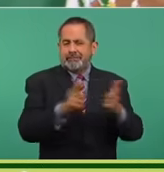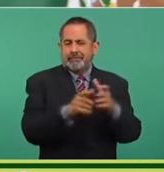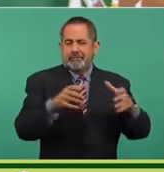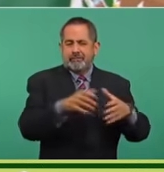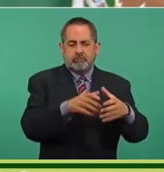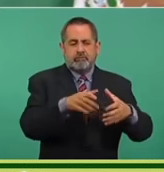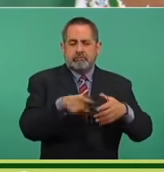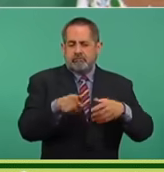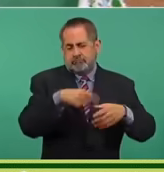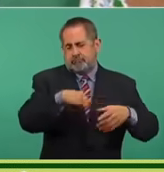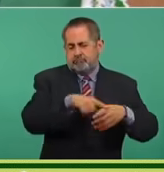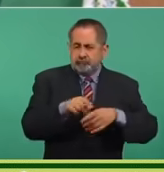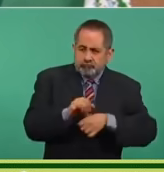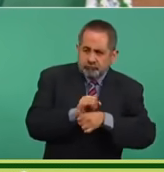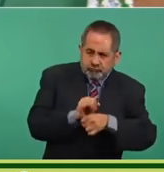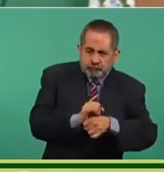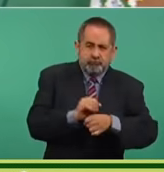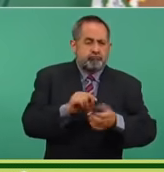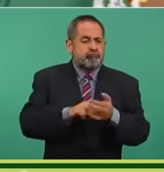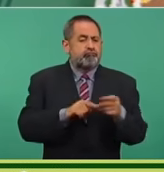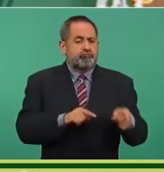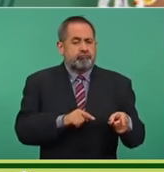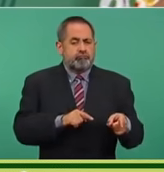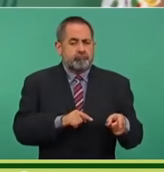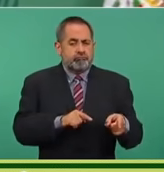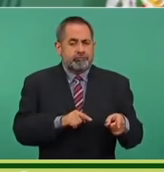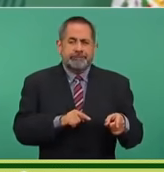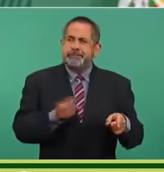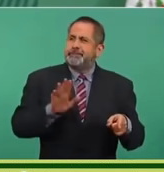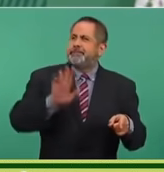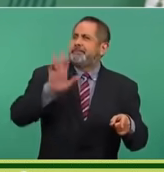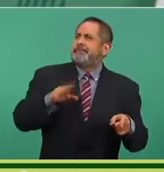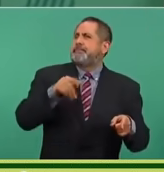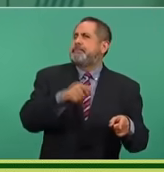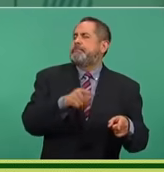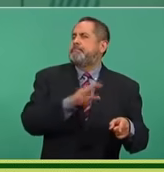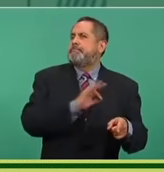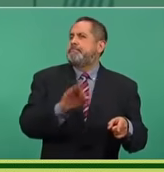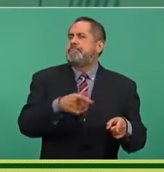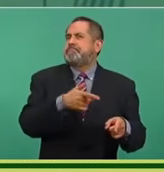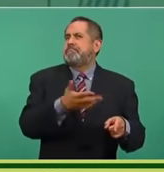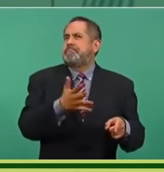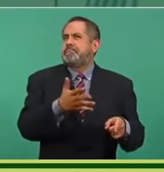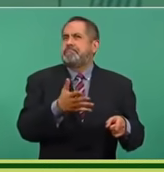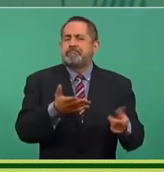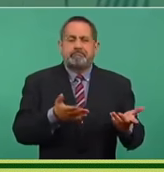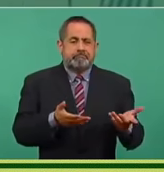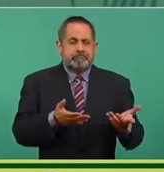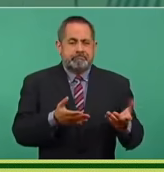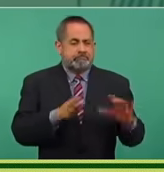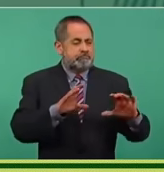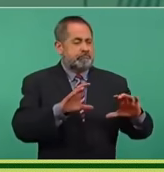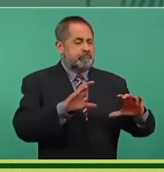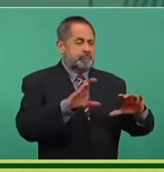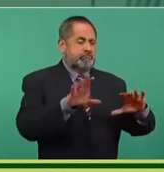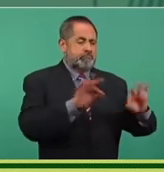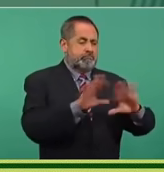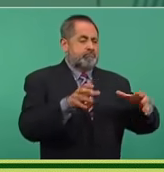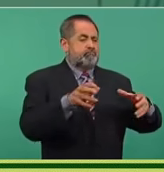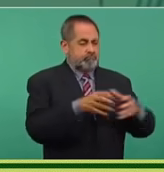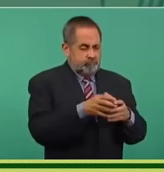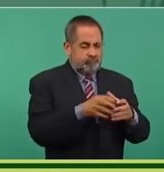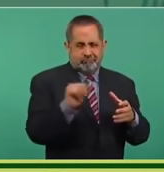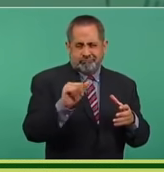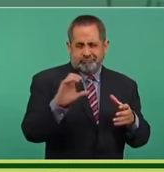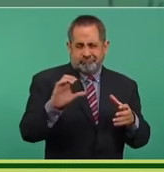investigadores que formaron una especie de asociación civil